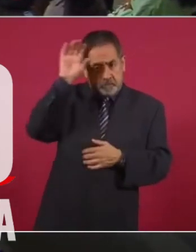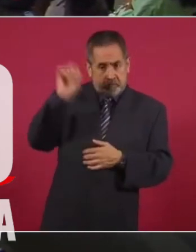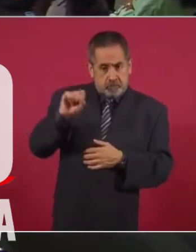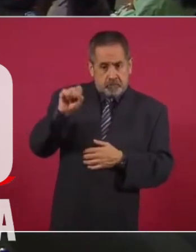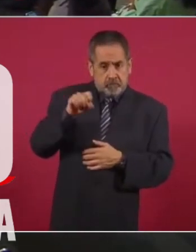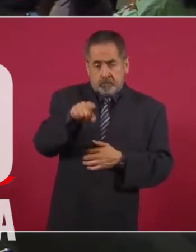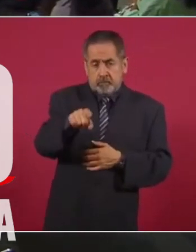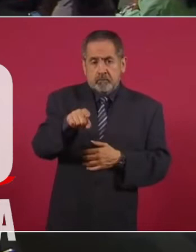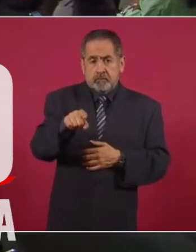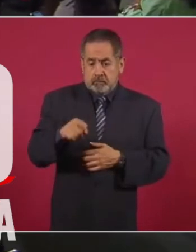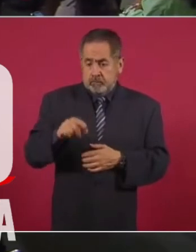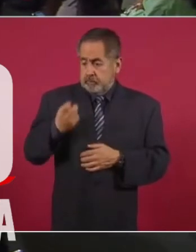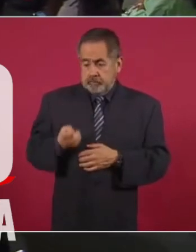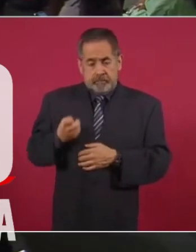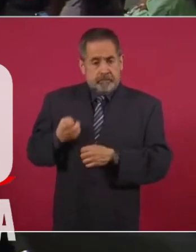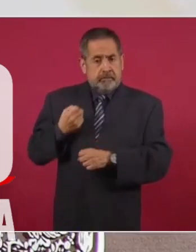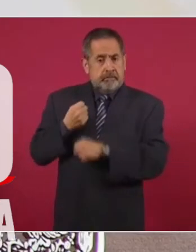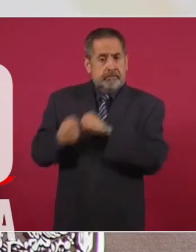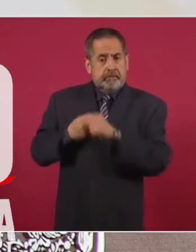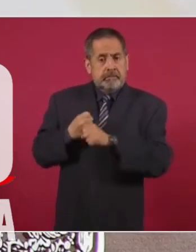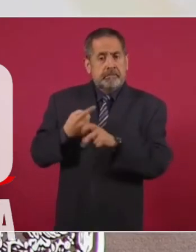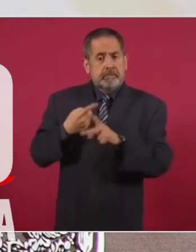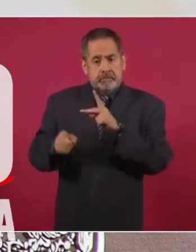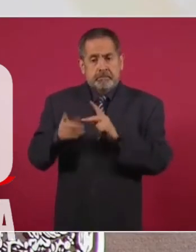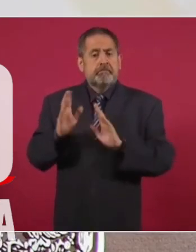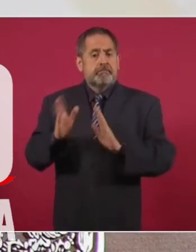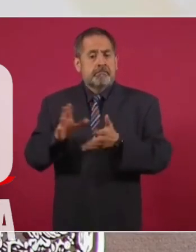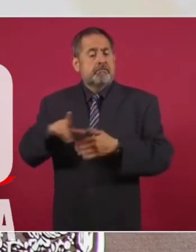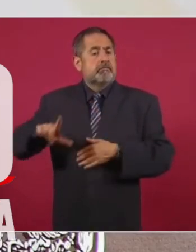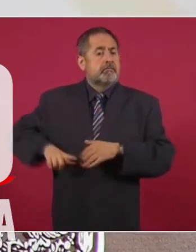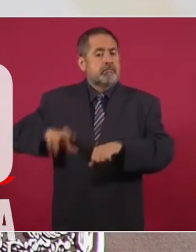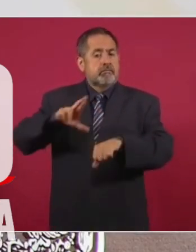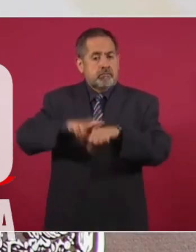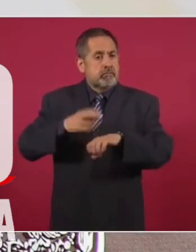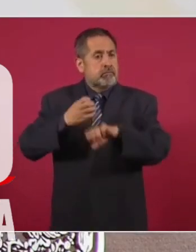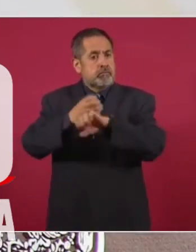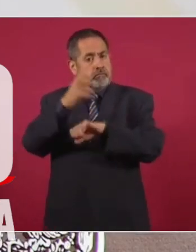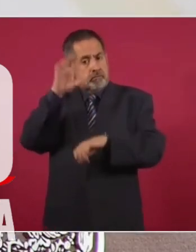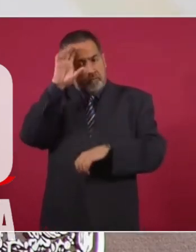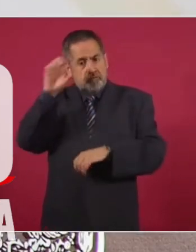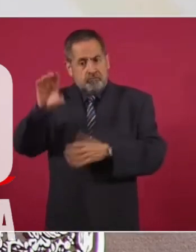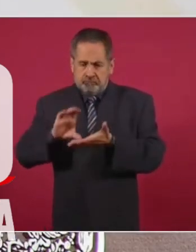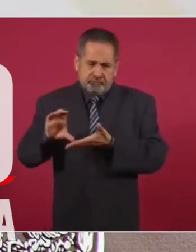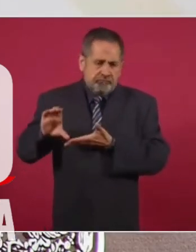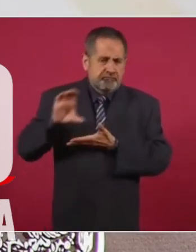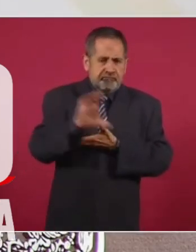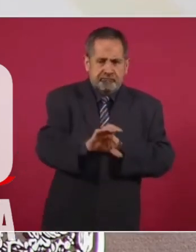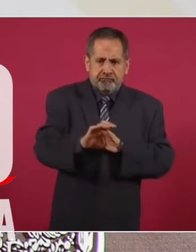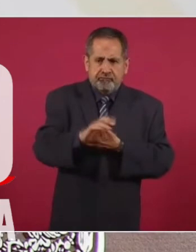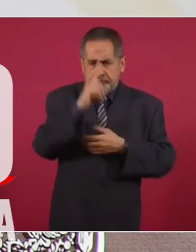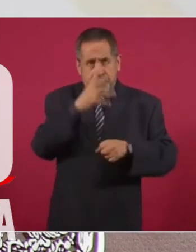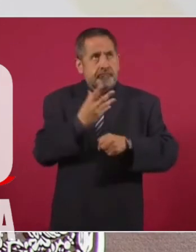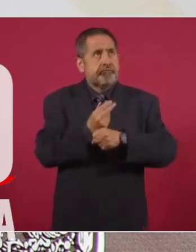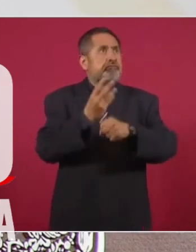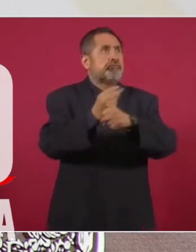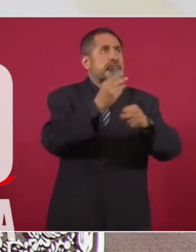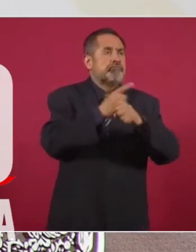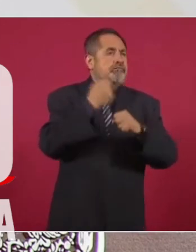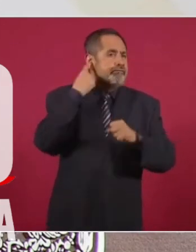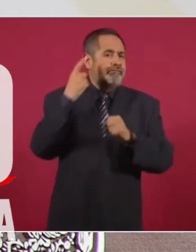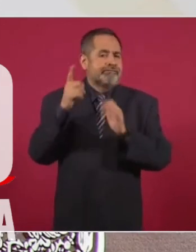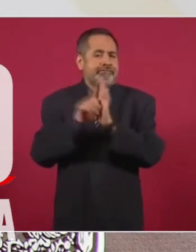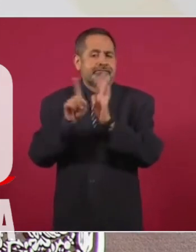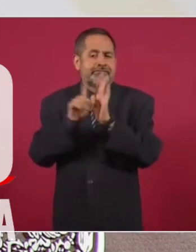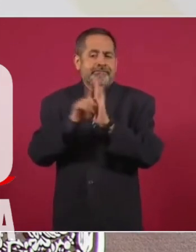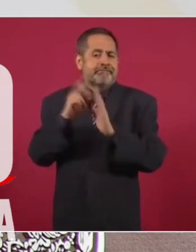arrancó este año fue una inversión que hizo el gobernador del estado para incrementar este alertamiento